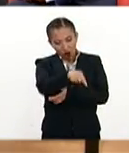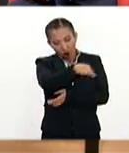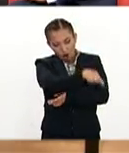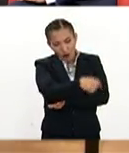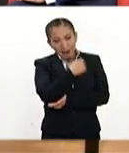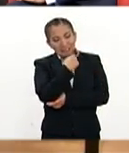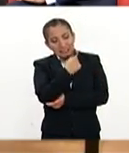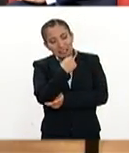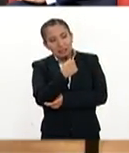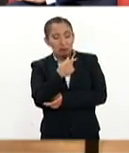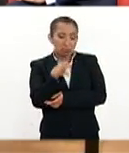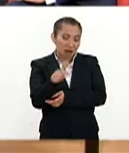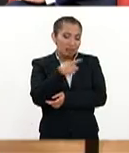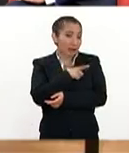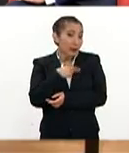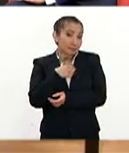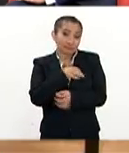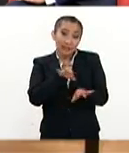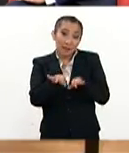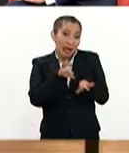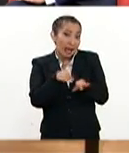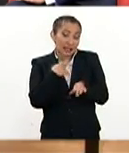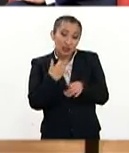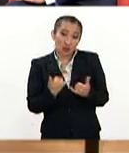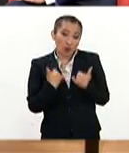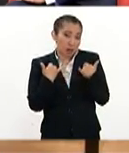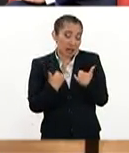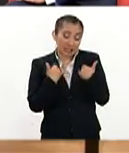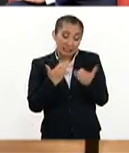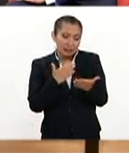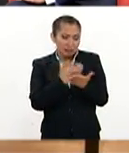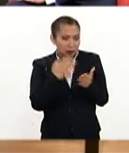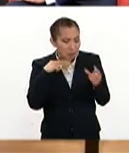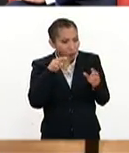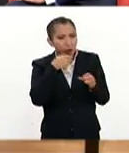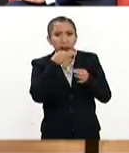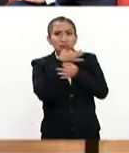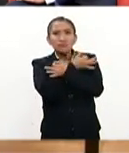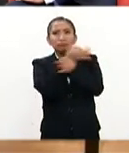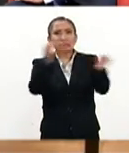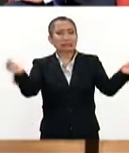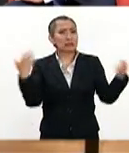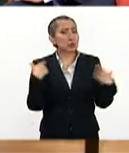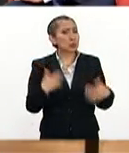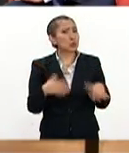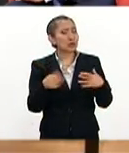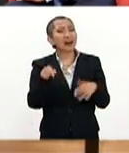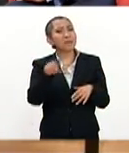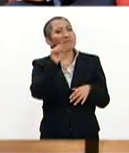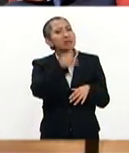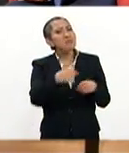niños que pues tienen que trabajar desde etapas muy tempranas, causó mucho revuelo, ¿no? Pero